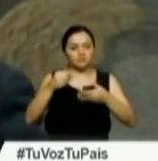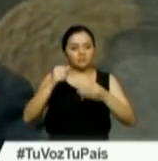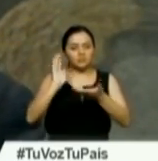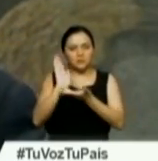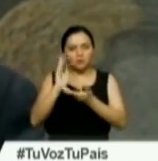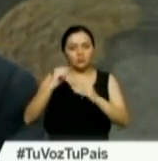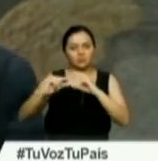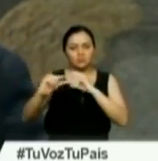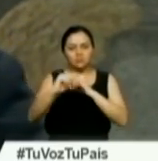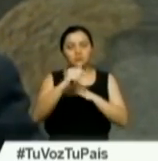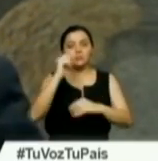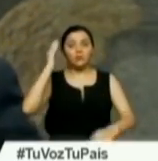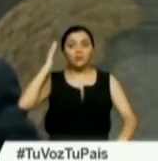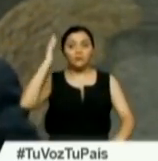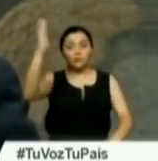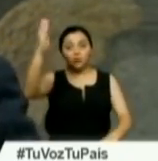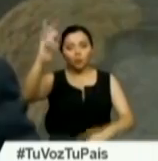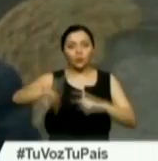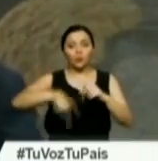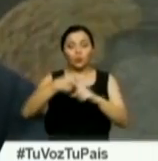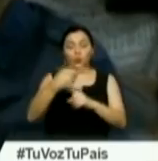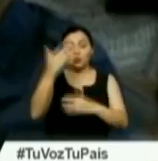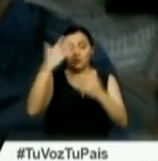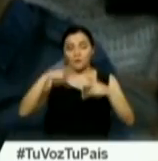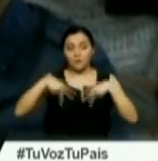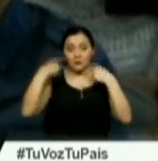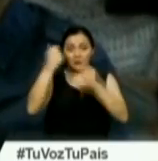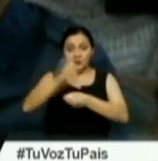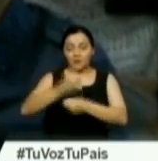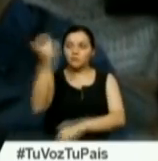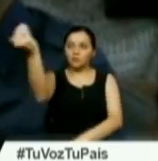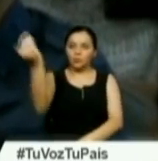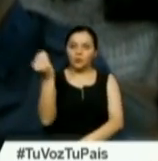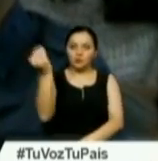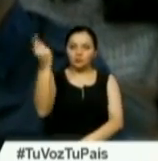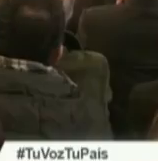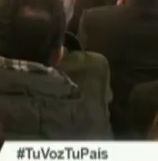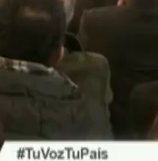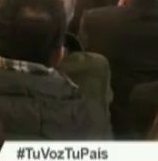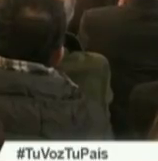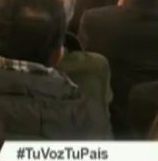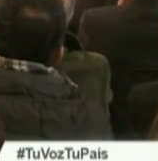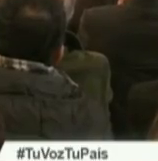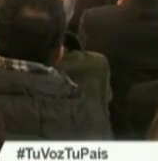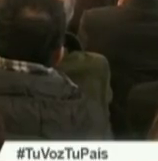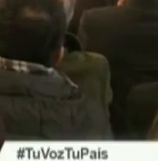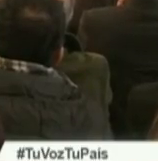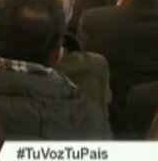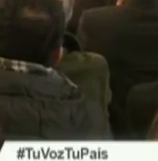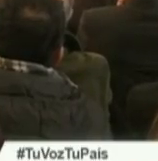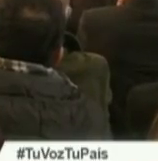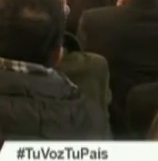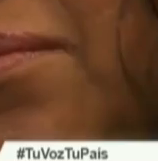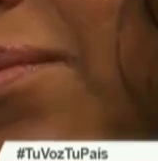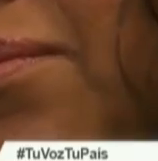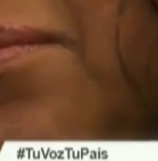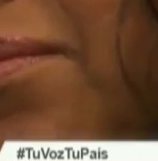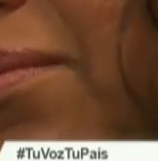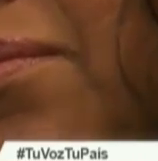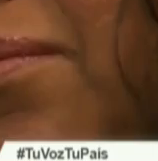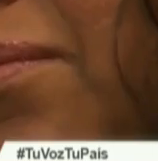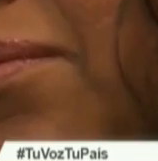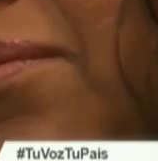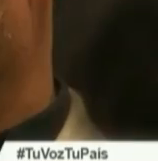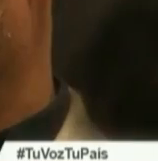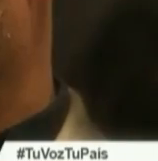última como una pensión digna cuando la persona termine su vida productiva. El talento humano fue también uno de los temas